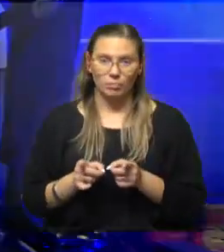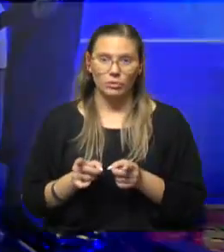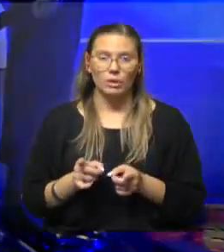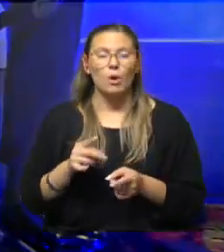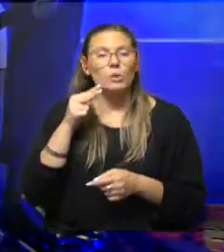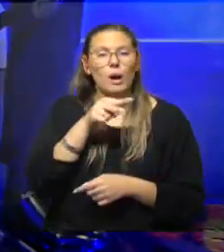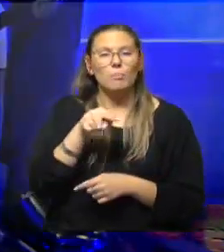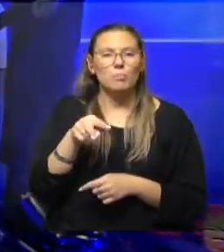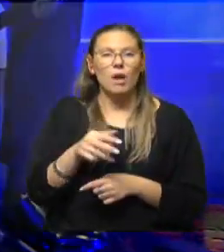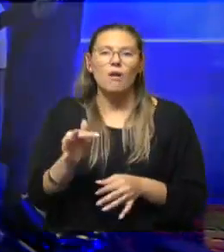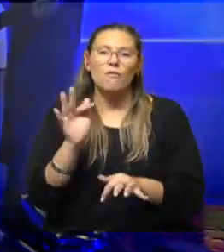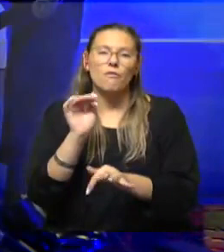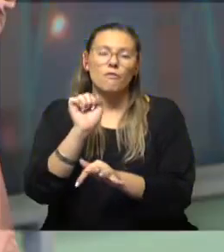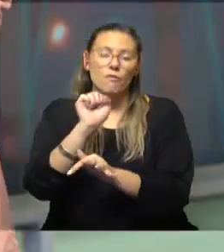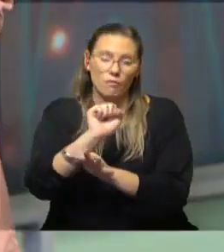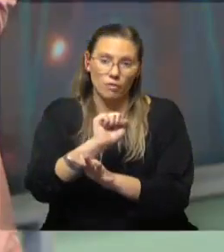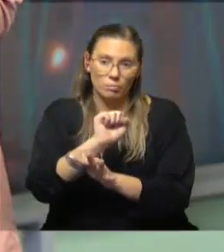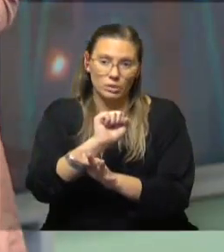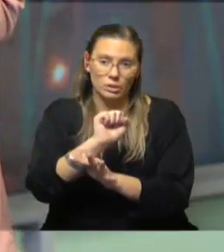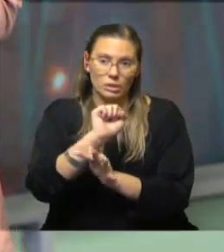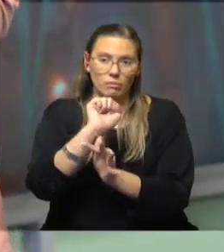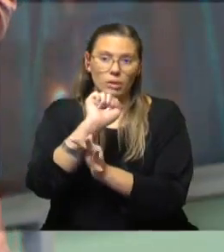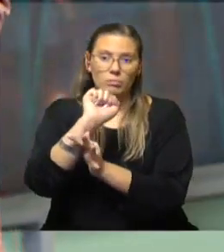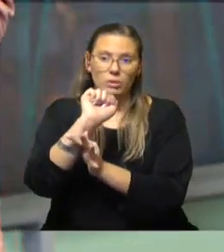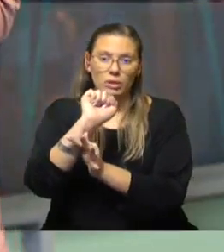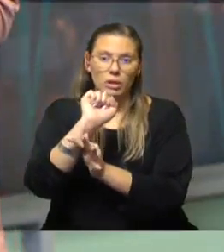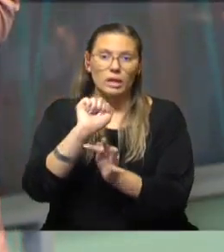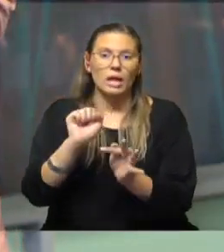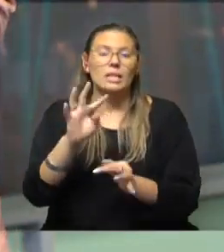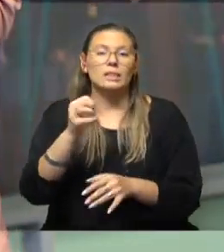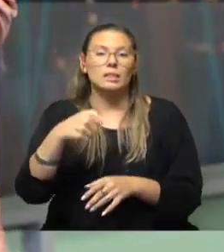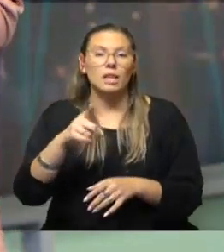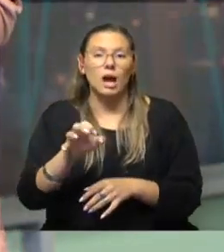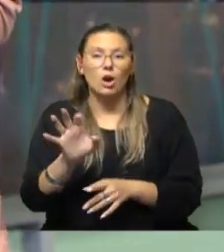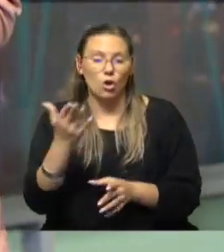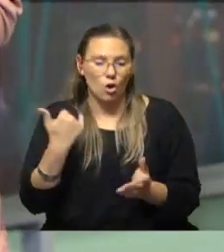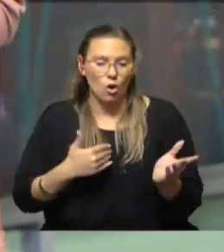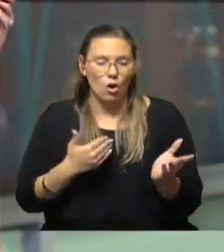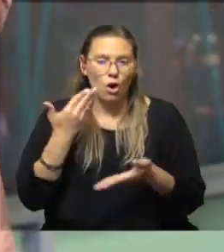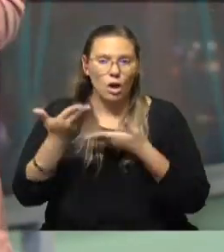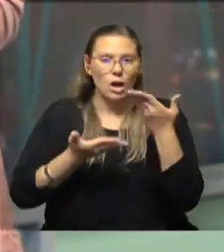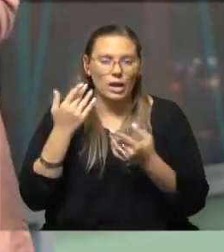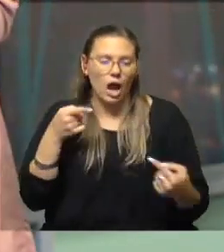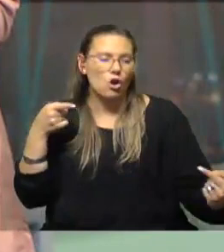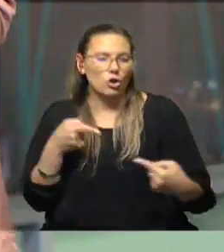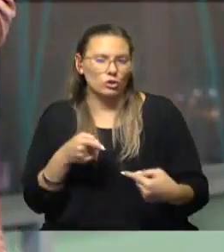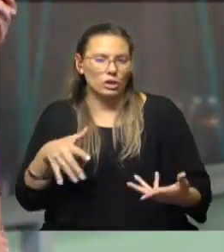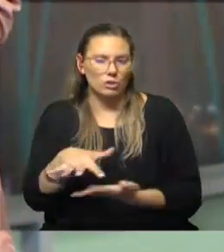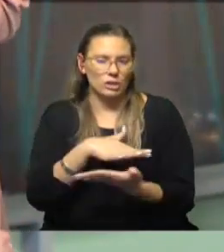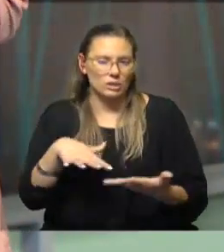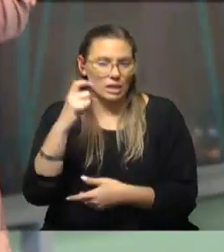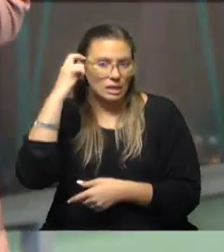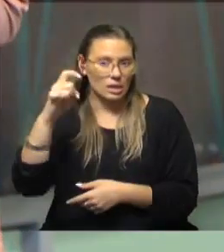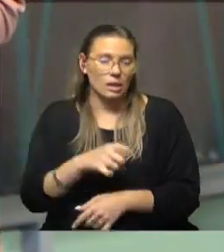una perspectiva feminista, bueno, que el tango cargaba con un peso muy contrario a todas estas ideas, ¿no?